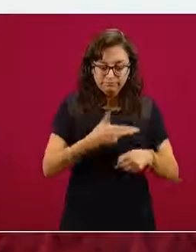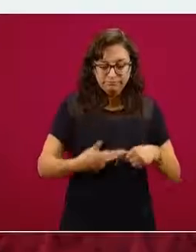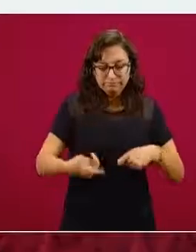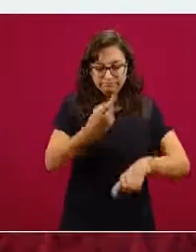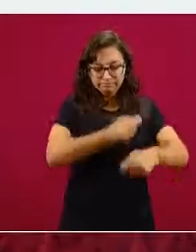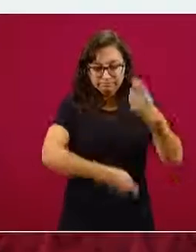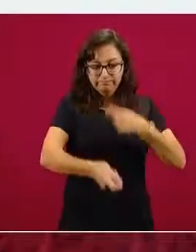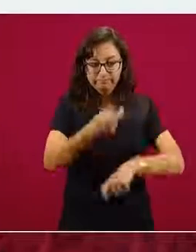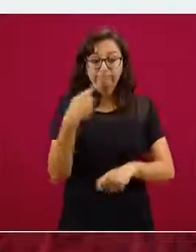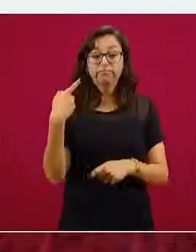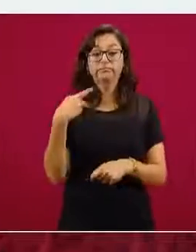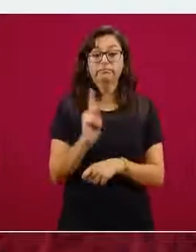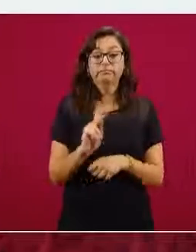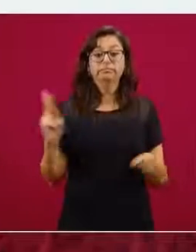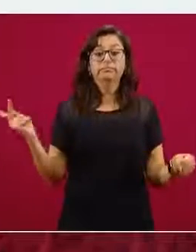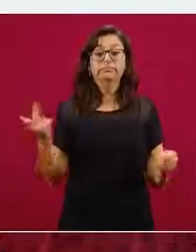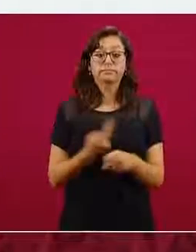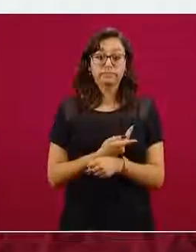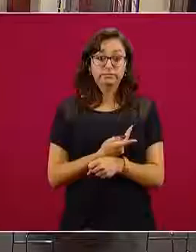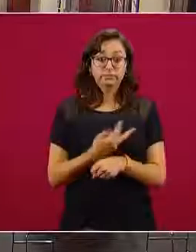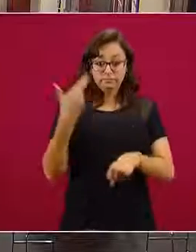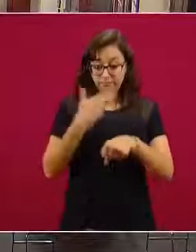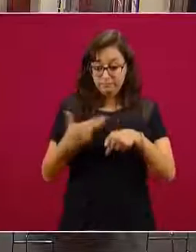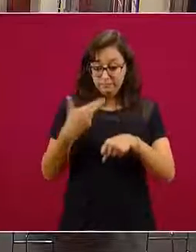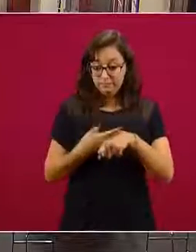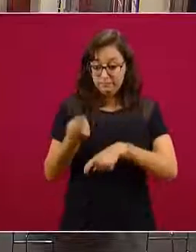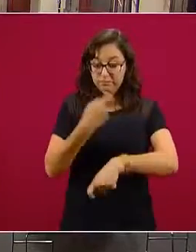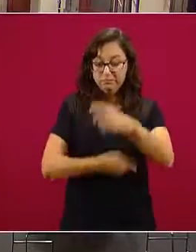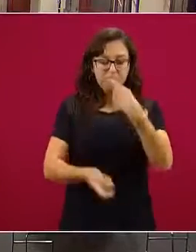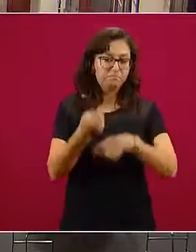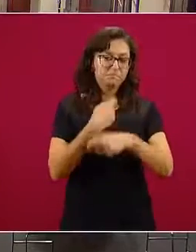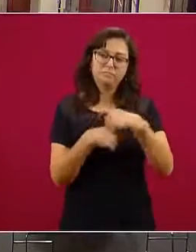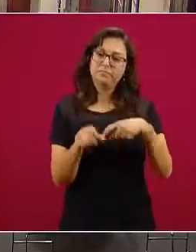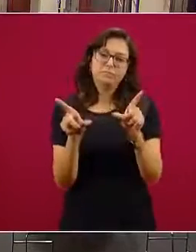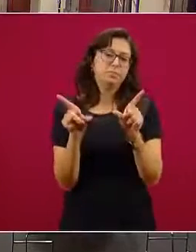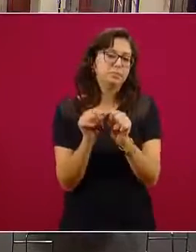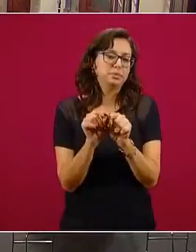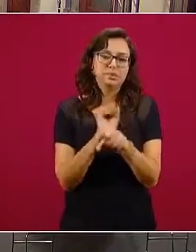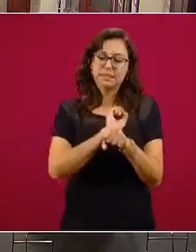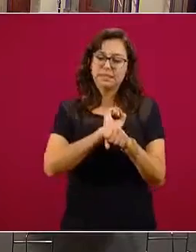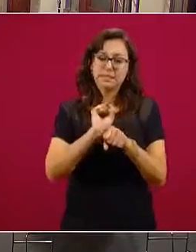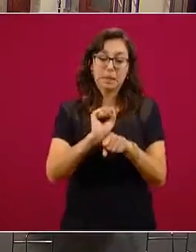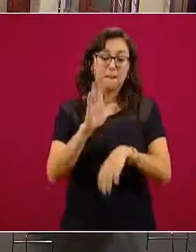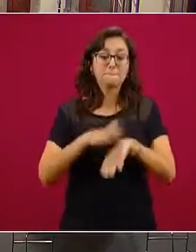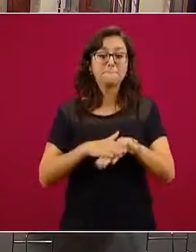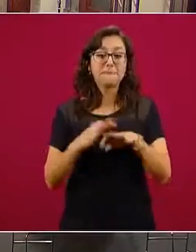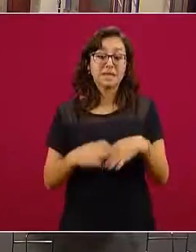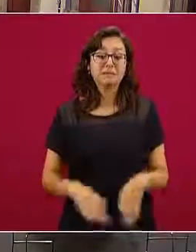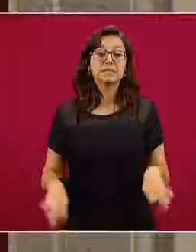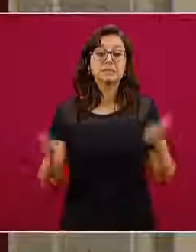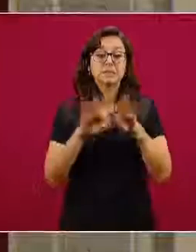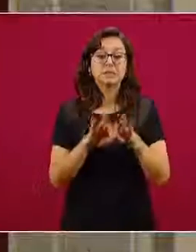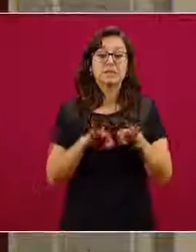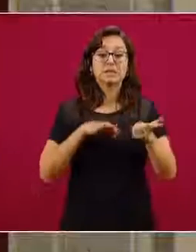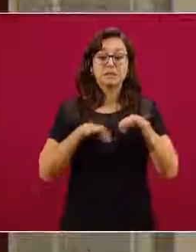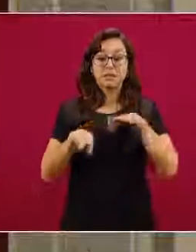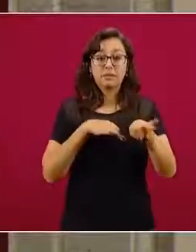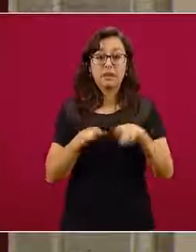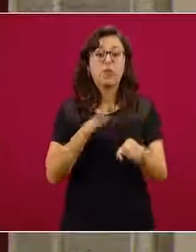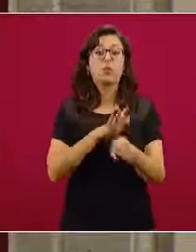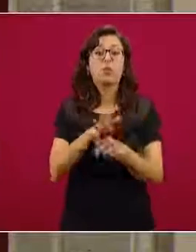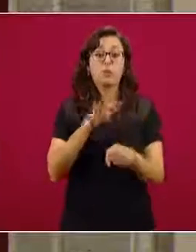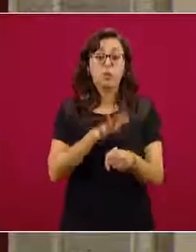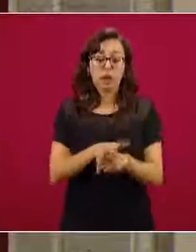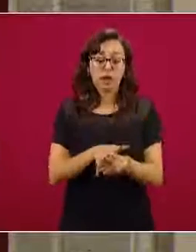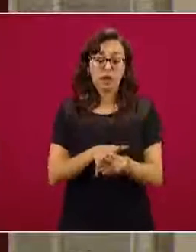como dije en un principio, la regularización es la versión mínima de la política de suelo. Y la relevancia de este trabajo es que estamos